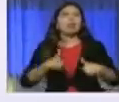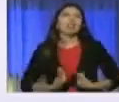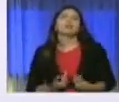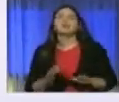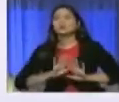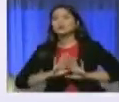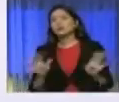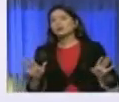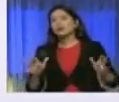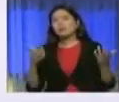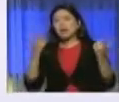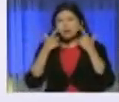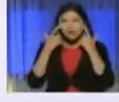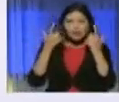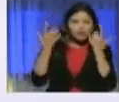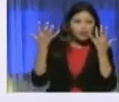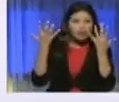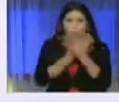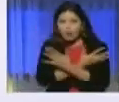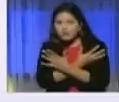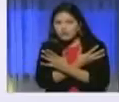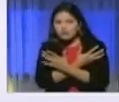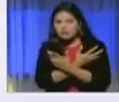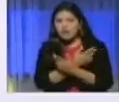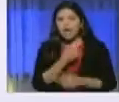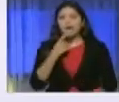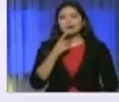se confunda. Para que el pueblo se voltee.